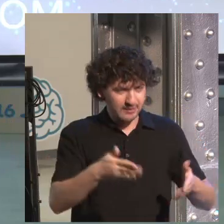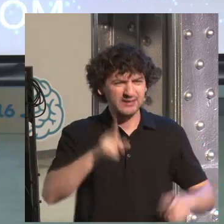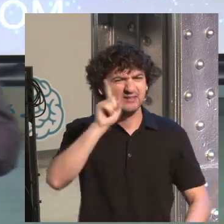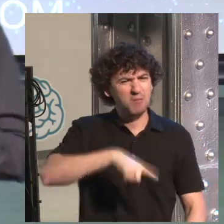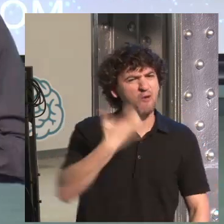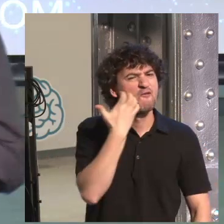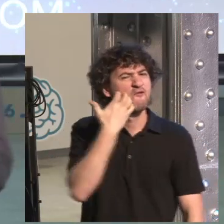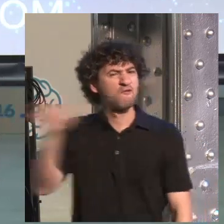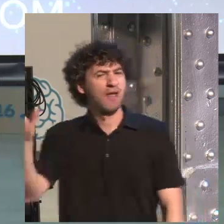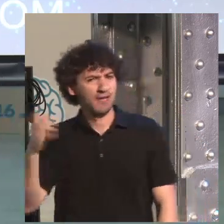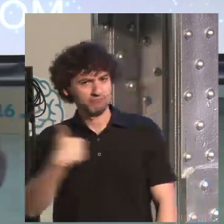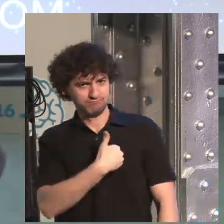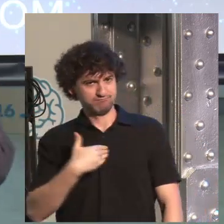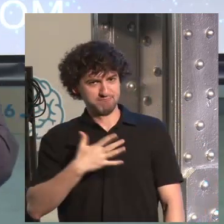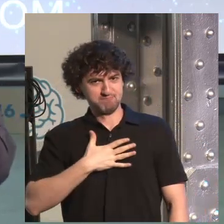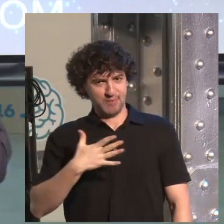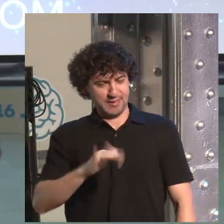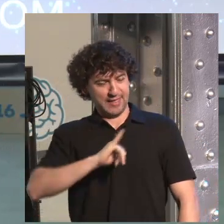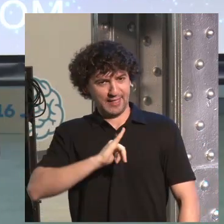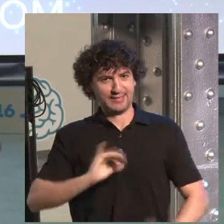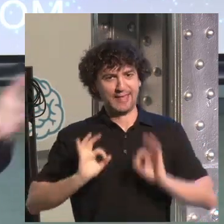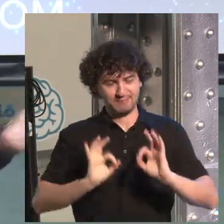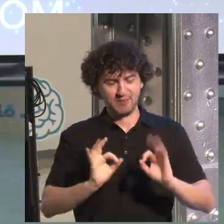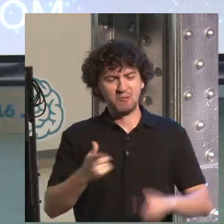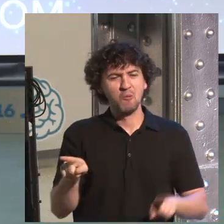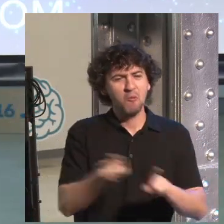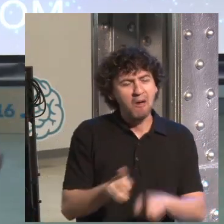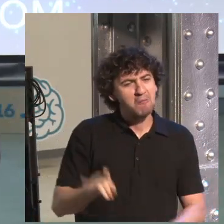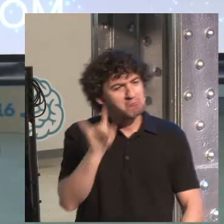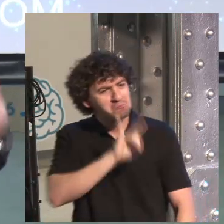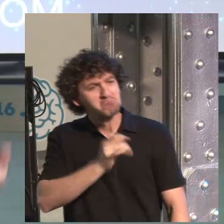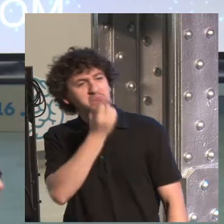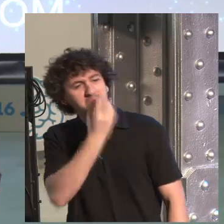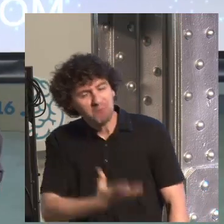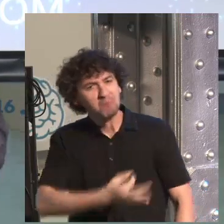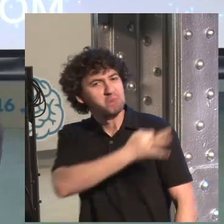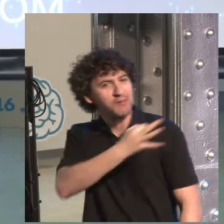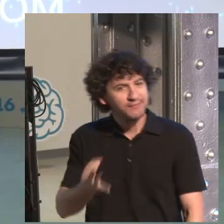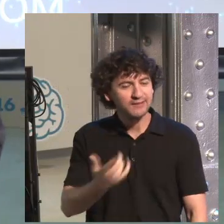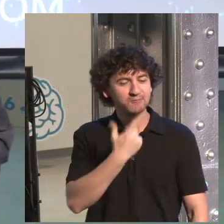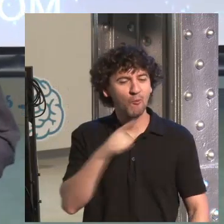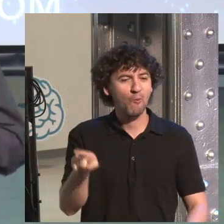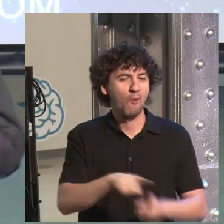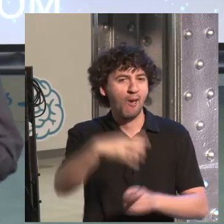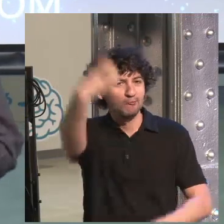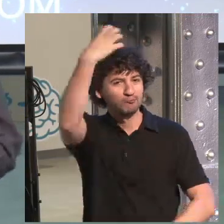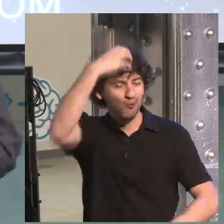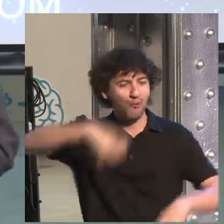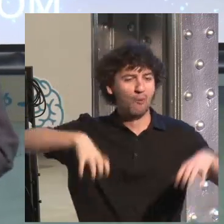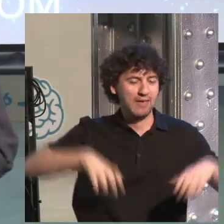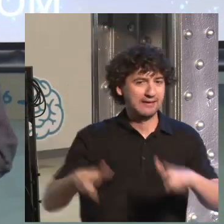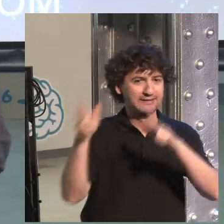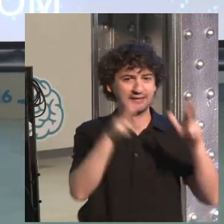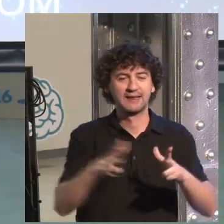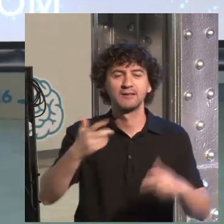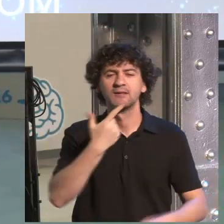que esto de ser friki ahora parece que es como guay, ¿no?, con Juego de Tronos, pero dejadme que os diga que ser friki es una cosa muy dura. Yo,